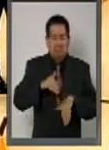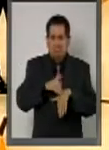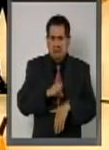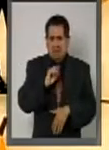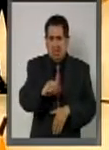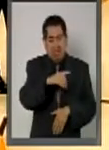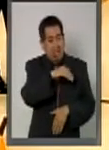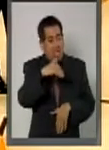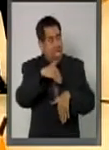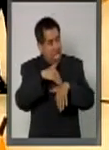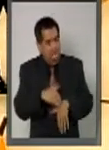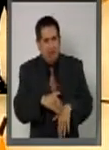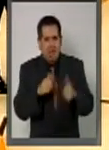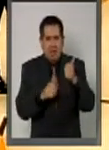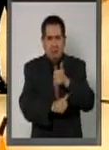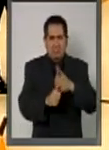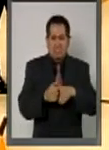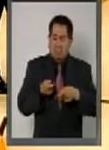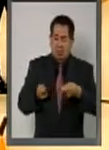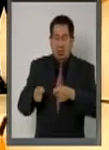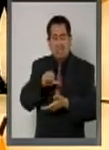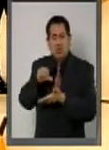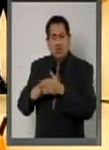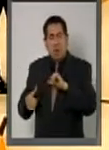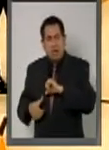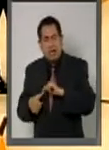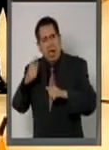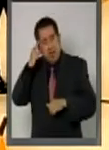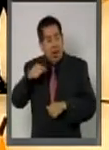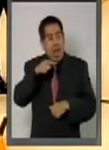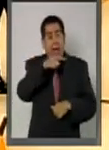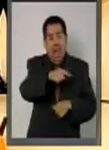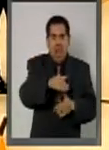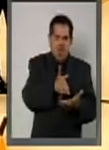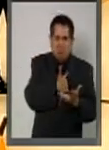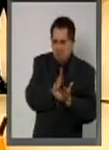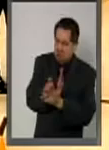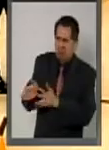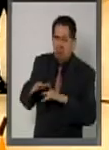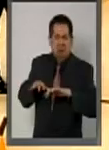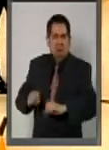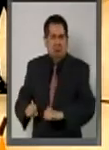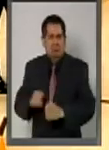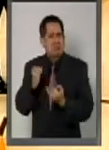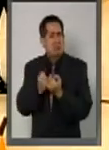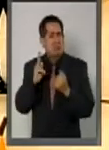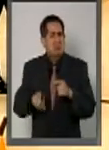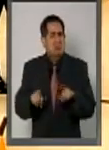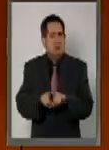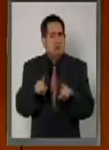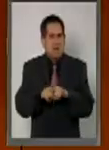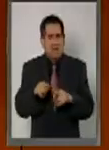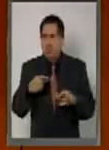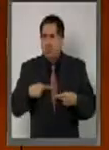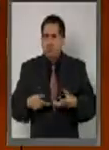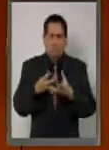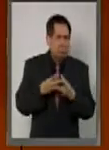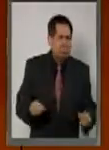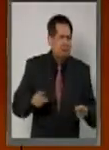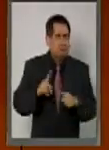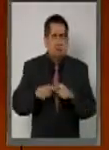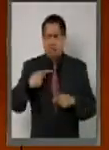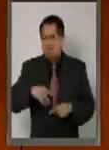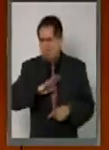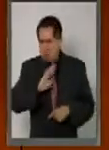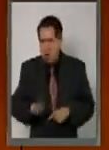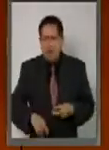al servicio de la militarización de Centroamérica, para que llegue allá la tragedia que estamos viendo los mexicanos en desapariciones, en